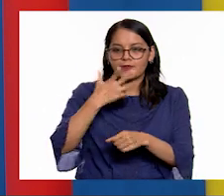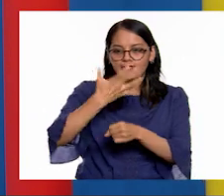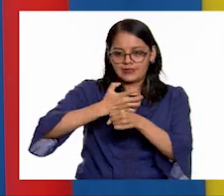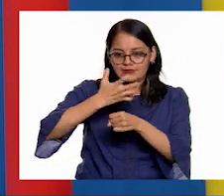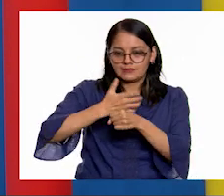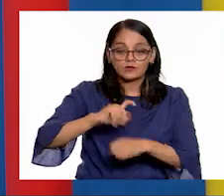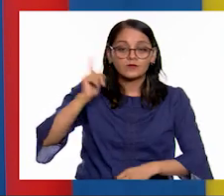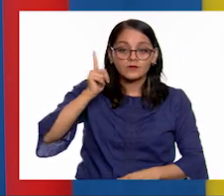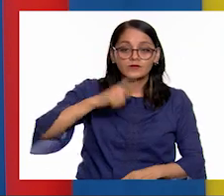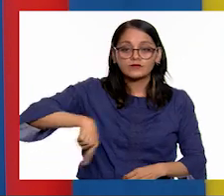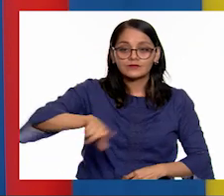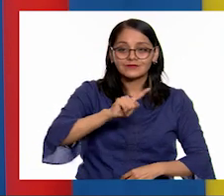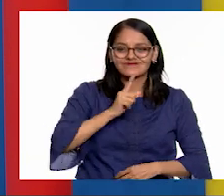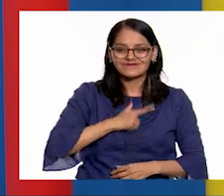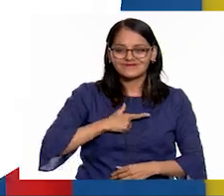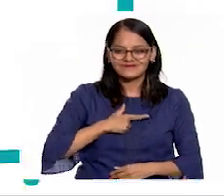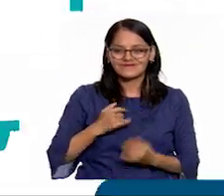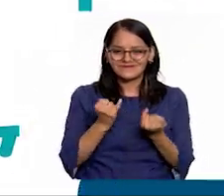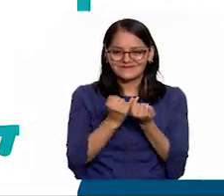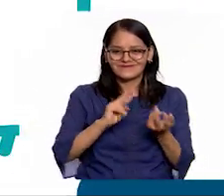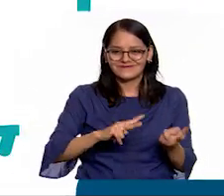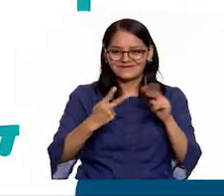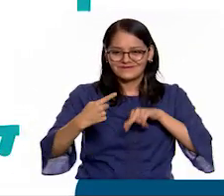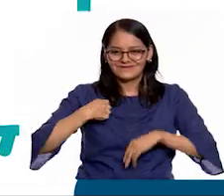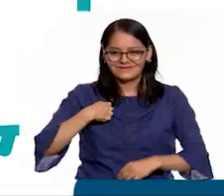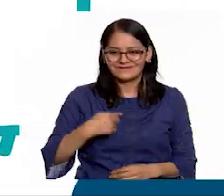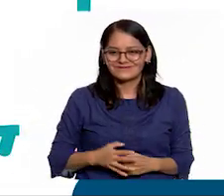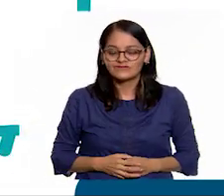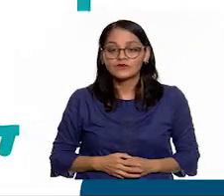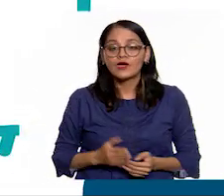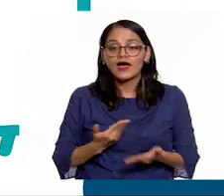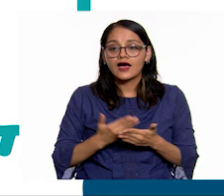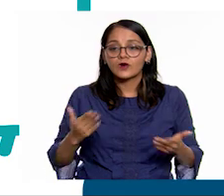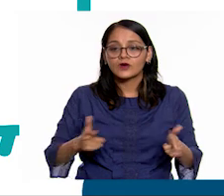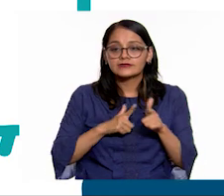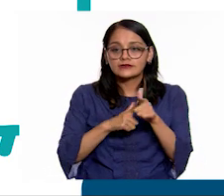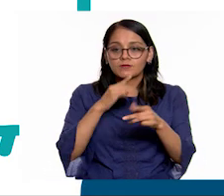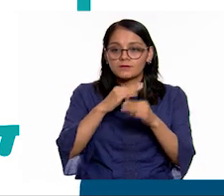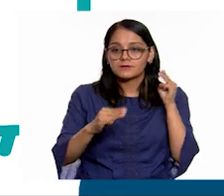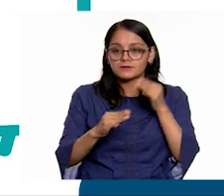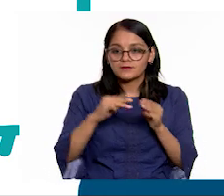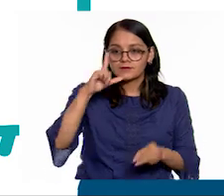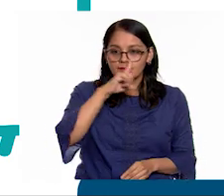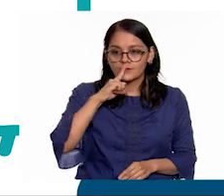Espero que lo hayan disfrutado tanto como nosotros. A continuación, Lengua Materna Español.